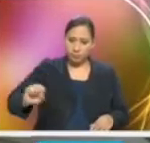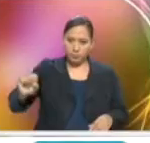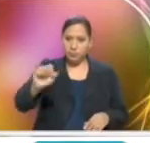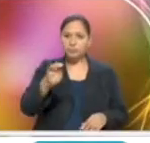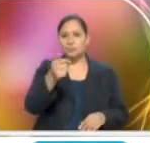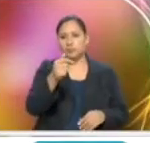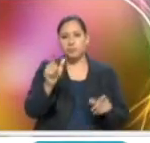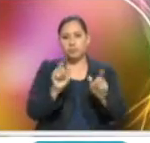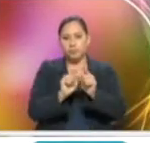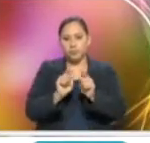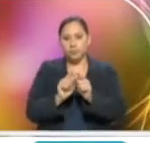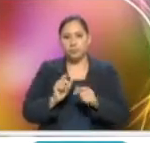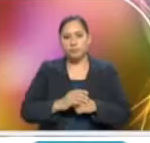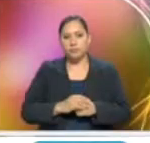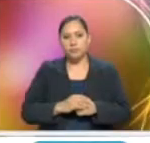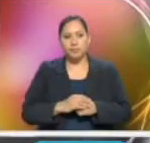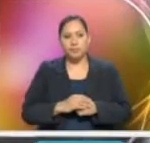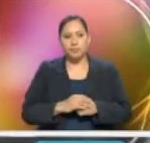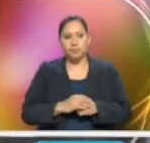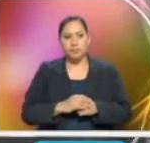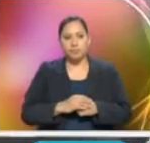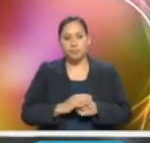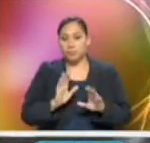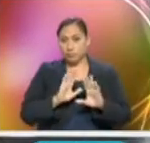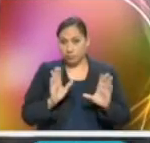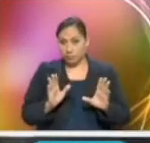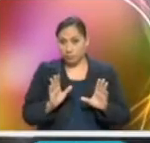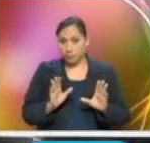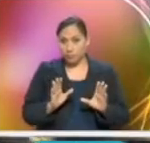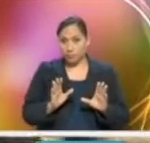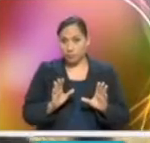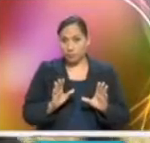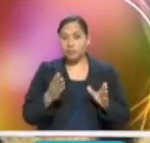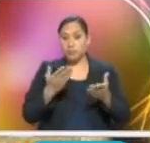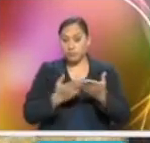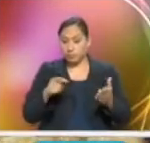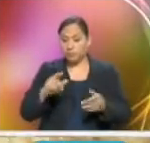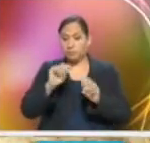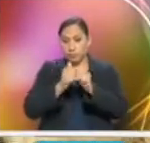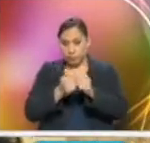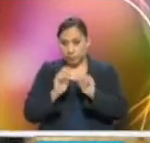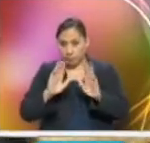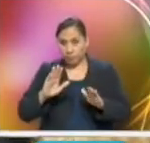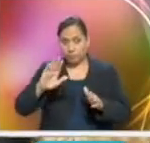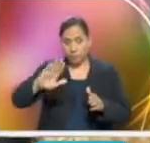una pasadita, ¿sí? Y pues bueno, ya lo que vamos a hacer ahora, ya que tenemos dorado el pan,